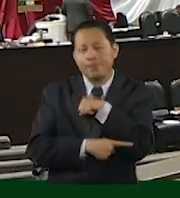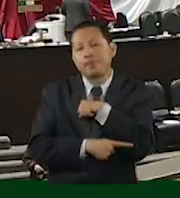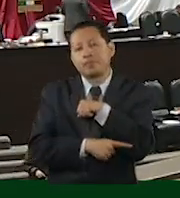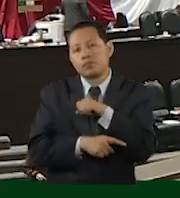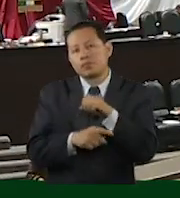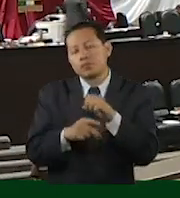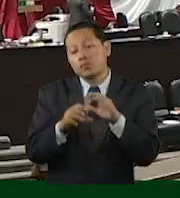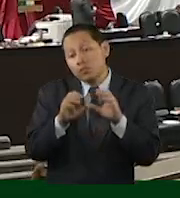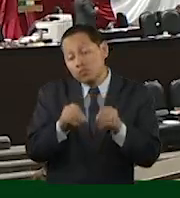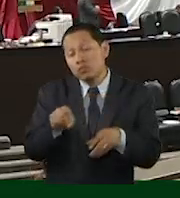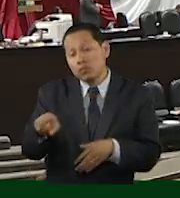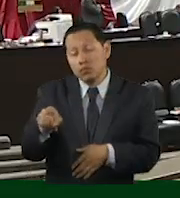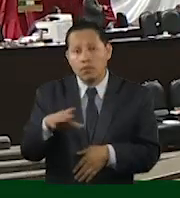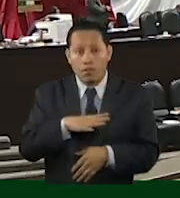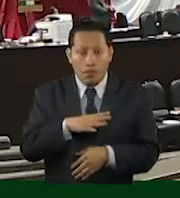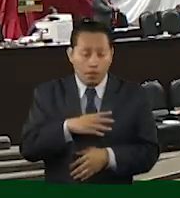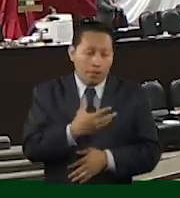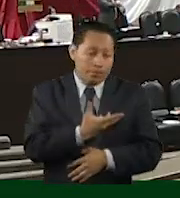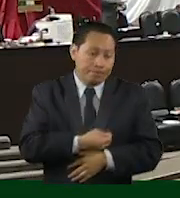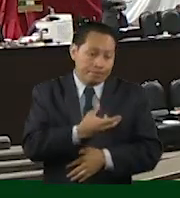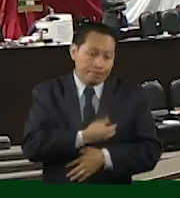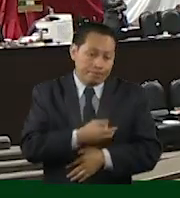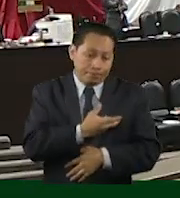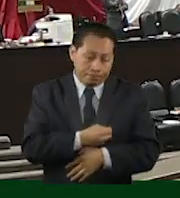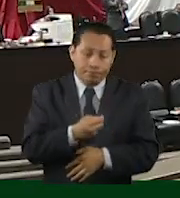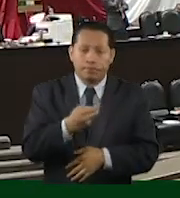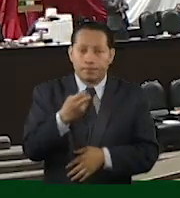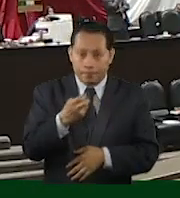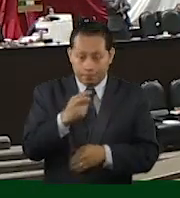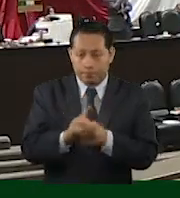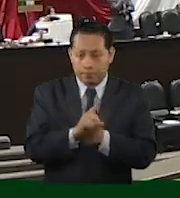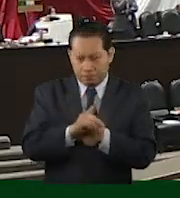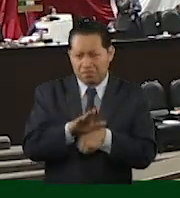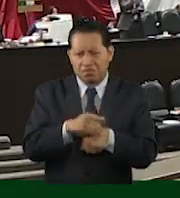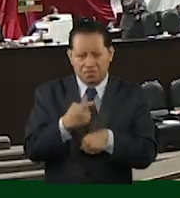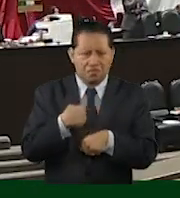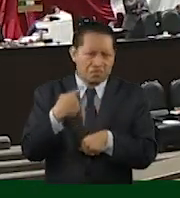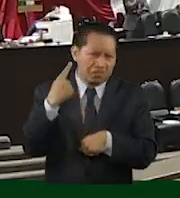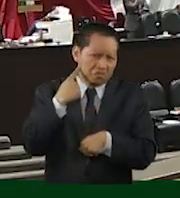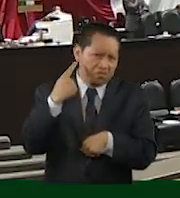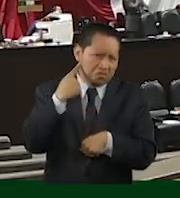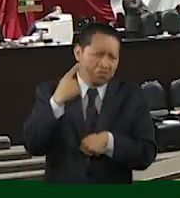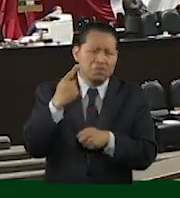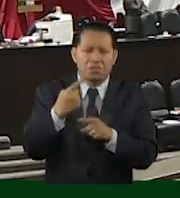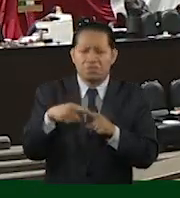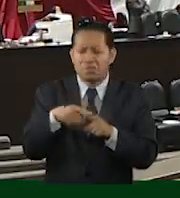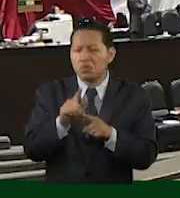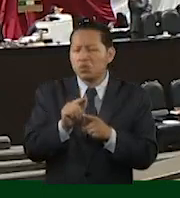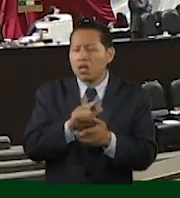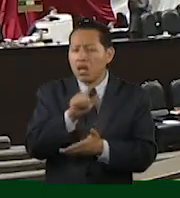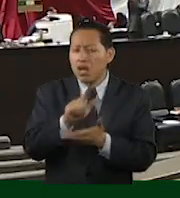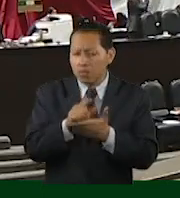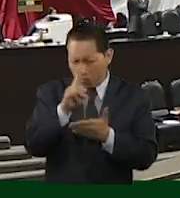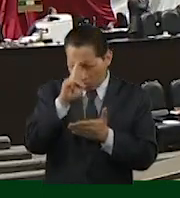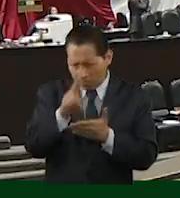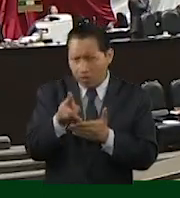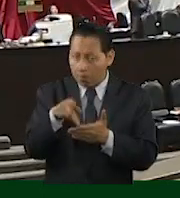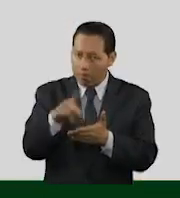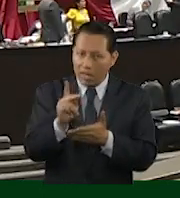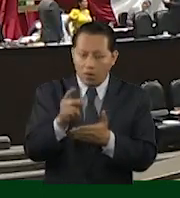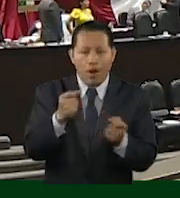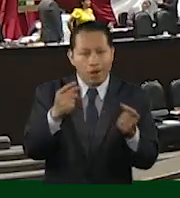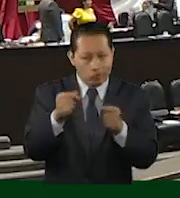embarazo, debido a su lactancia, porque hemos escuchado miles de testimonios que aun cuando la ley lo prohíbe, te piden prueba de